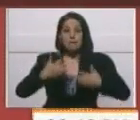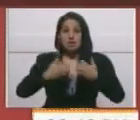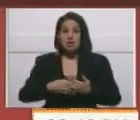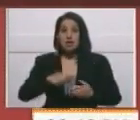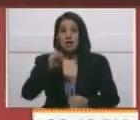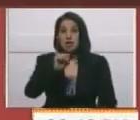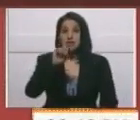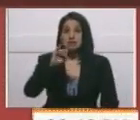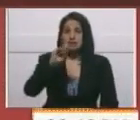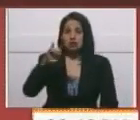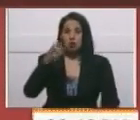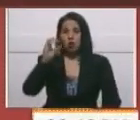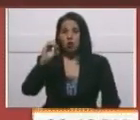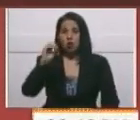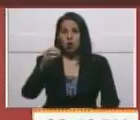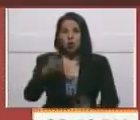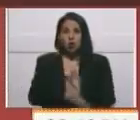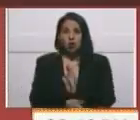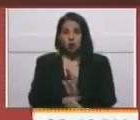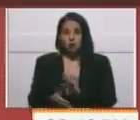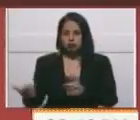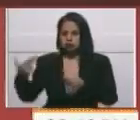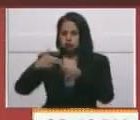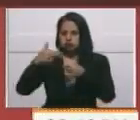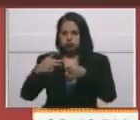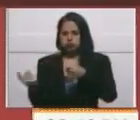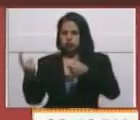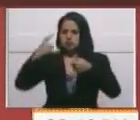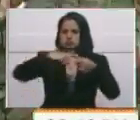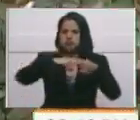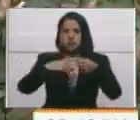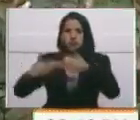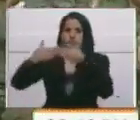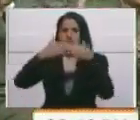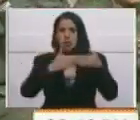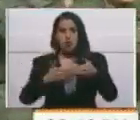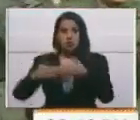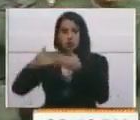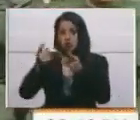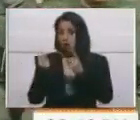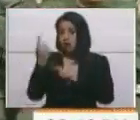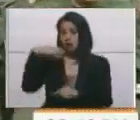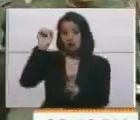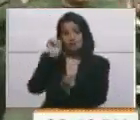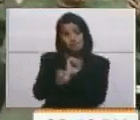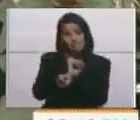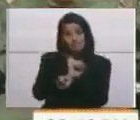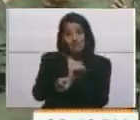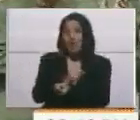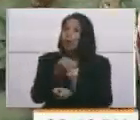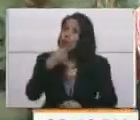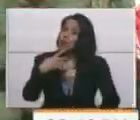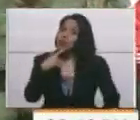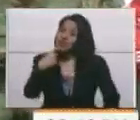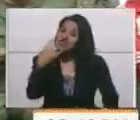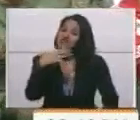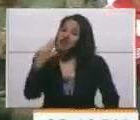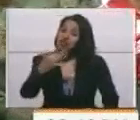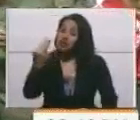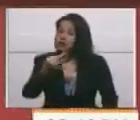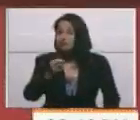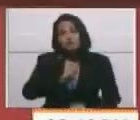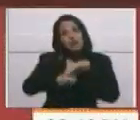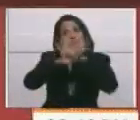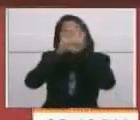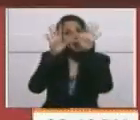una filial de pedevesa en eeuu es bueno decir las cosas claramente